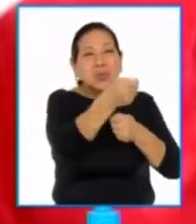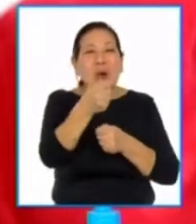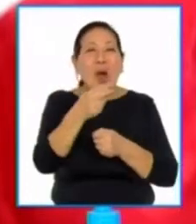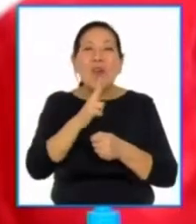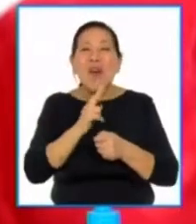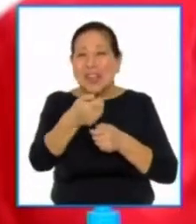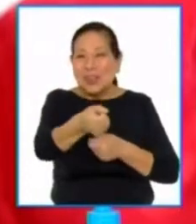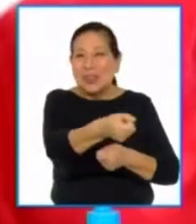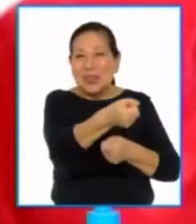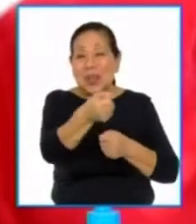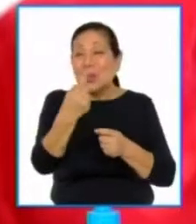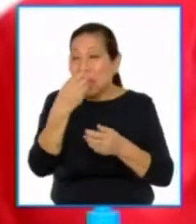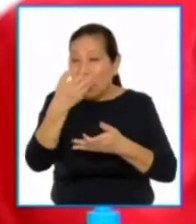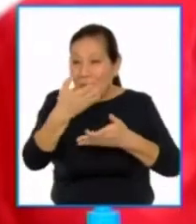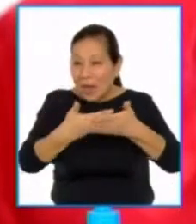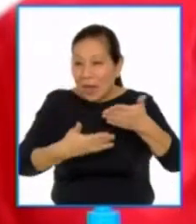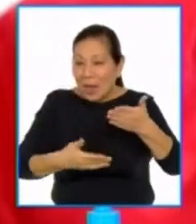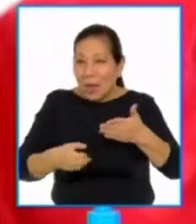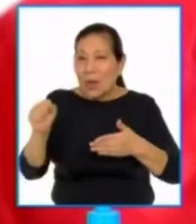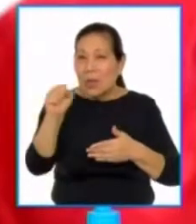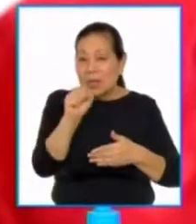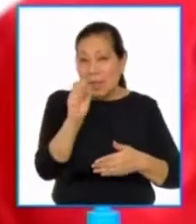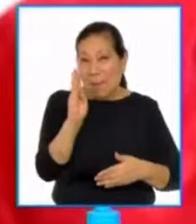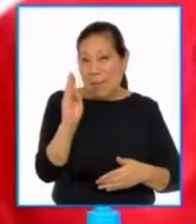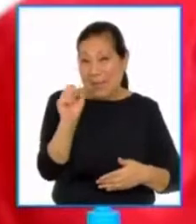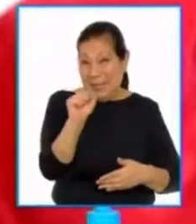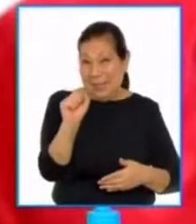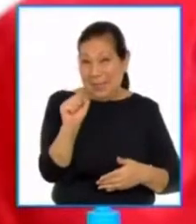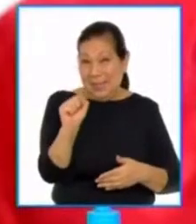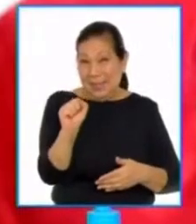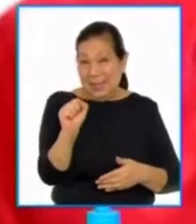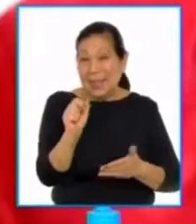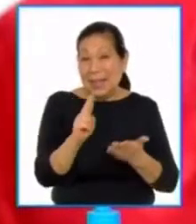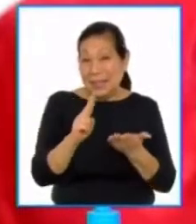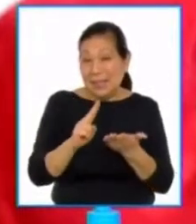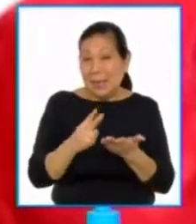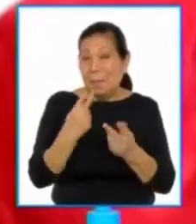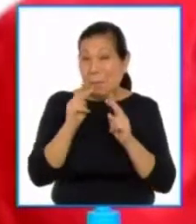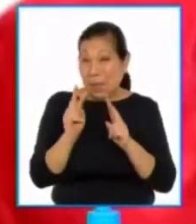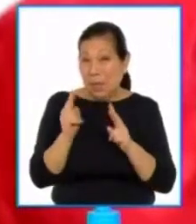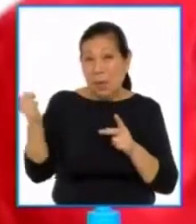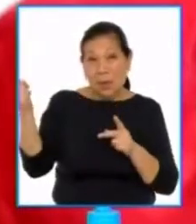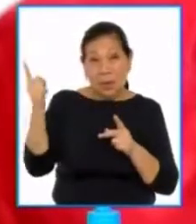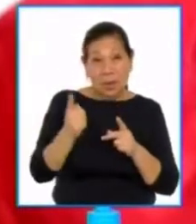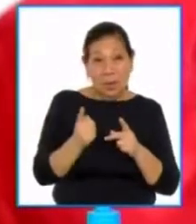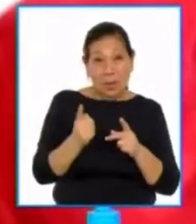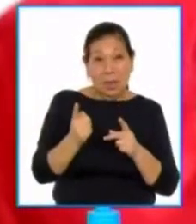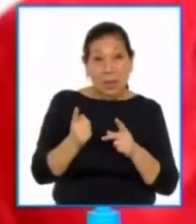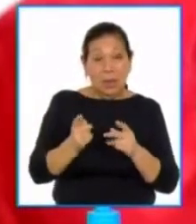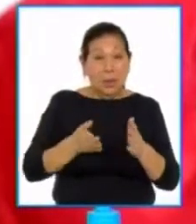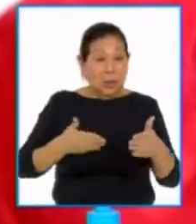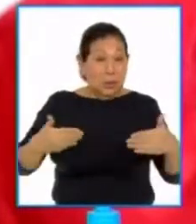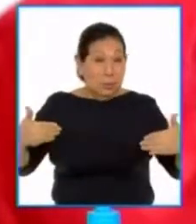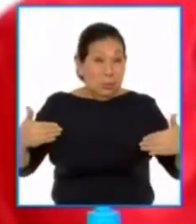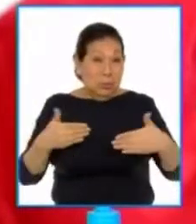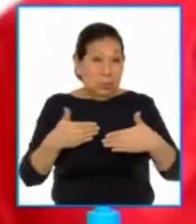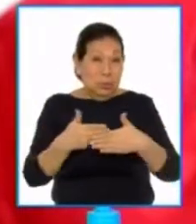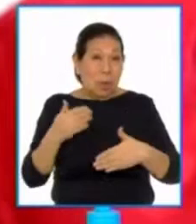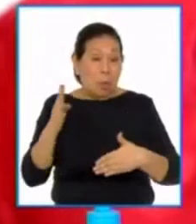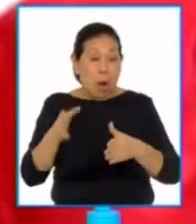revisan las cifras de la Superintendencia de Banca y Seguros y ven la evolución de las carteras pesadas